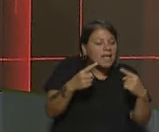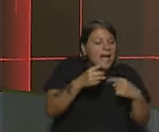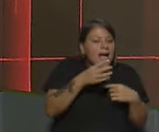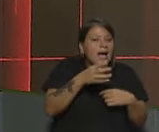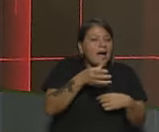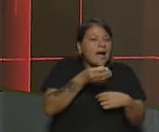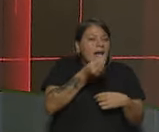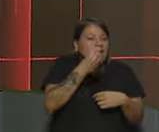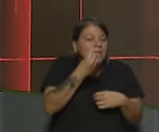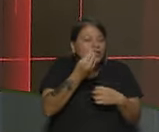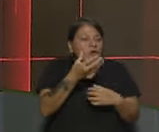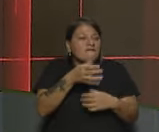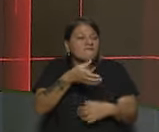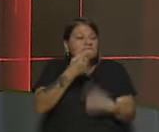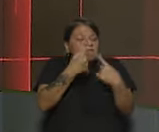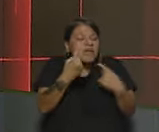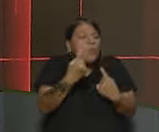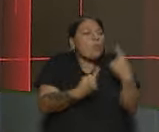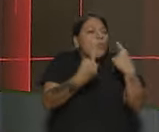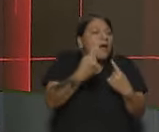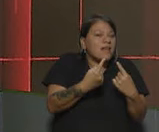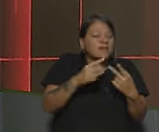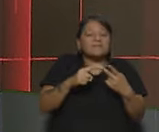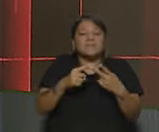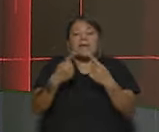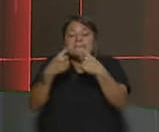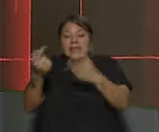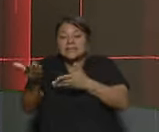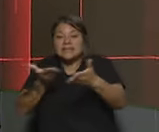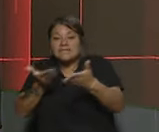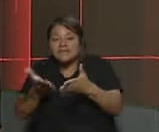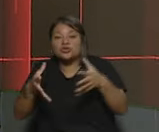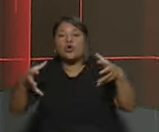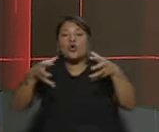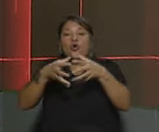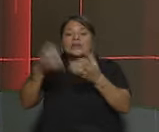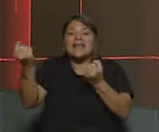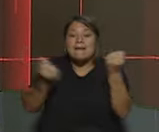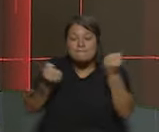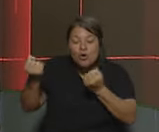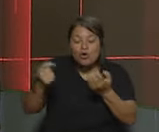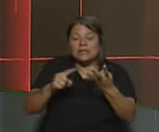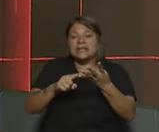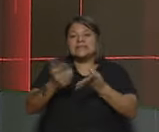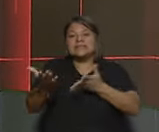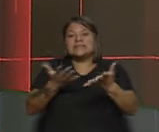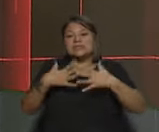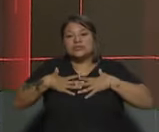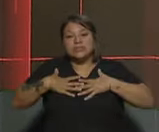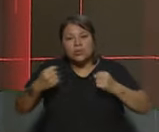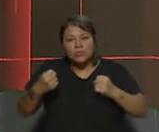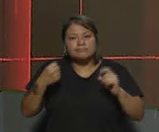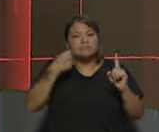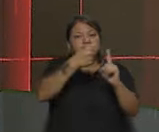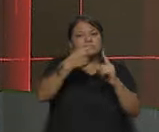bebidas bienes y servicio funcionamiento del hogar transporte servicios de salud van impactando de una manera